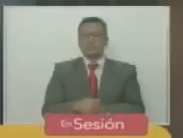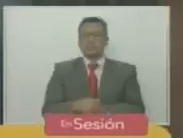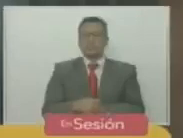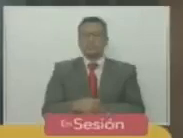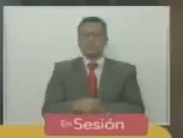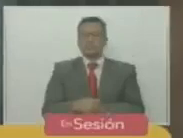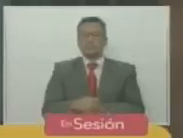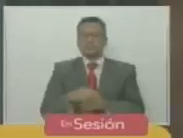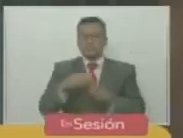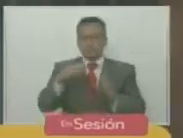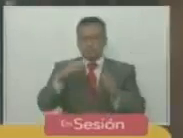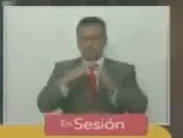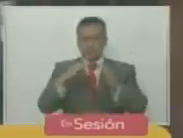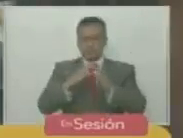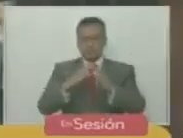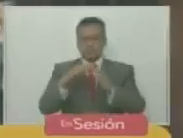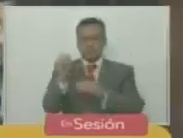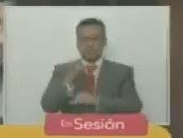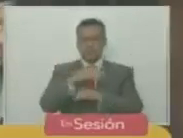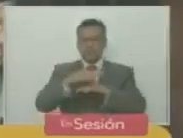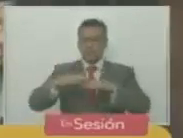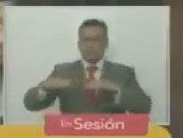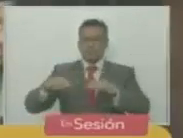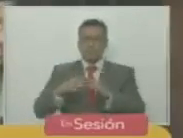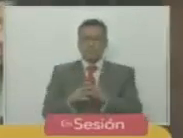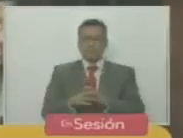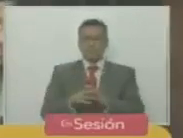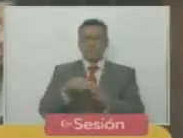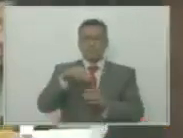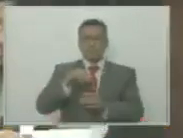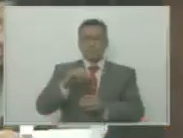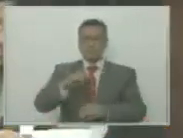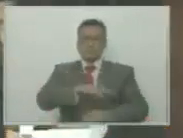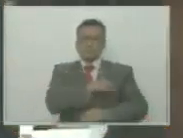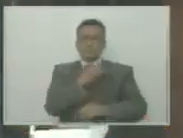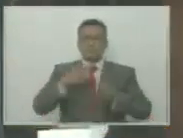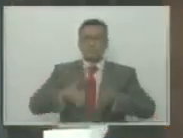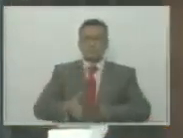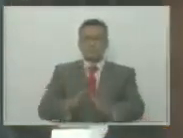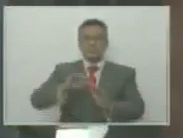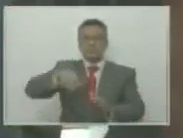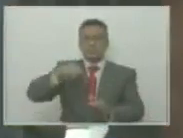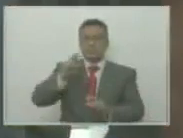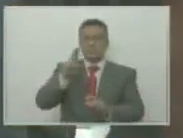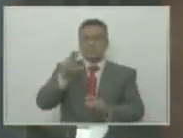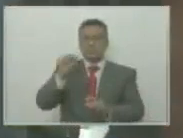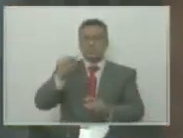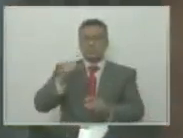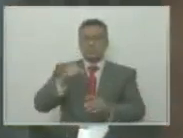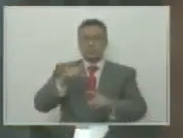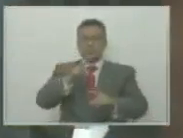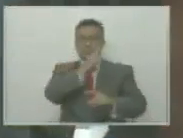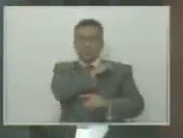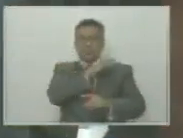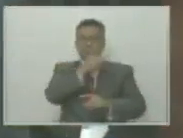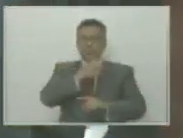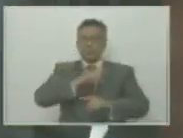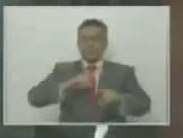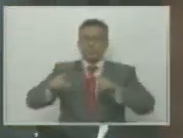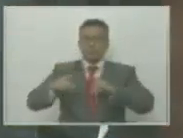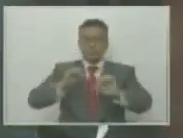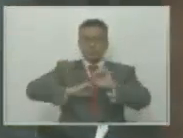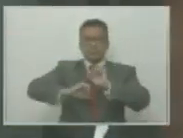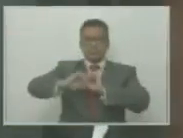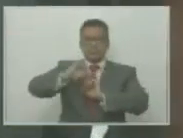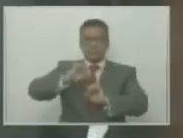a la casa que vence las sombras. Nicolás era hijo de Jesús María Bianco, el rector heroico